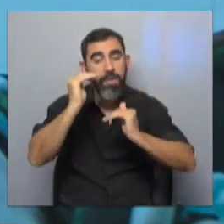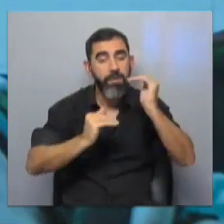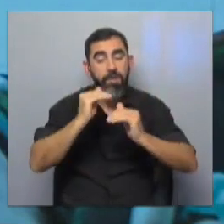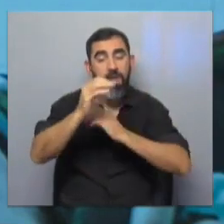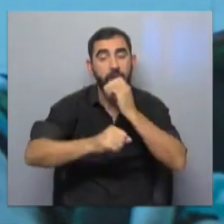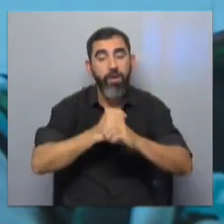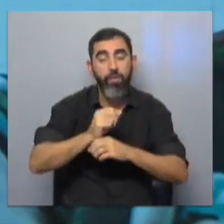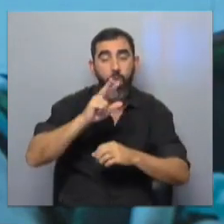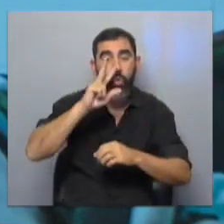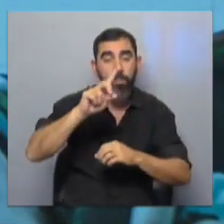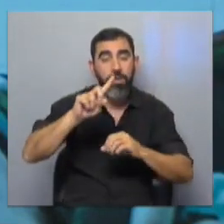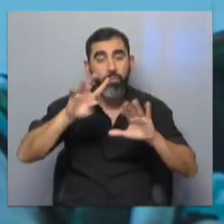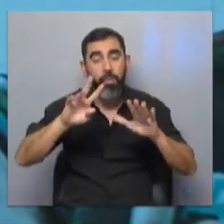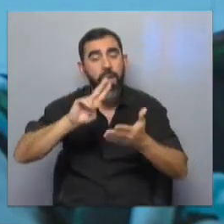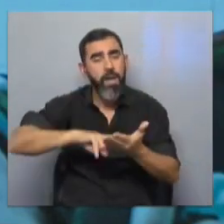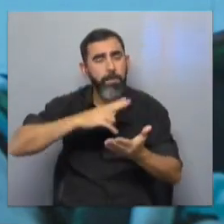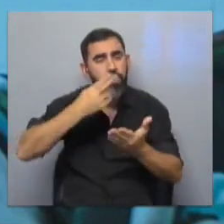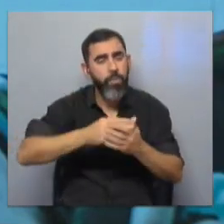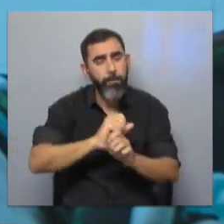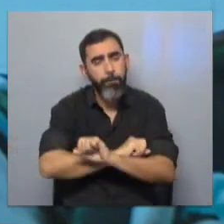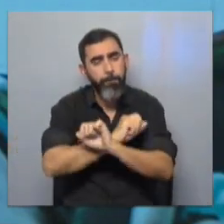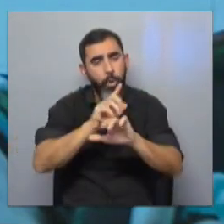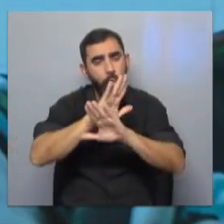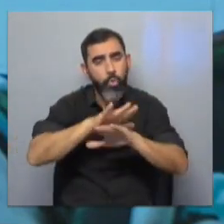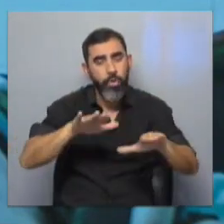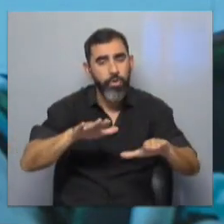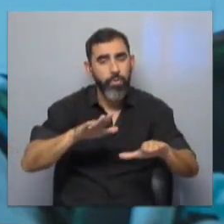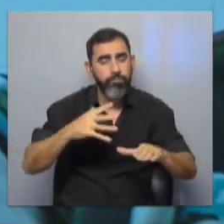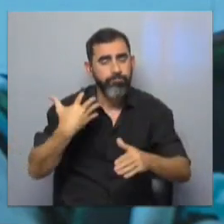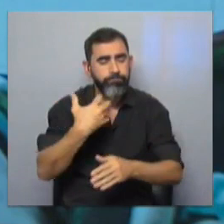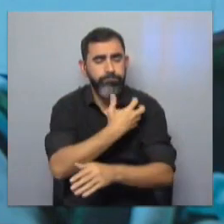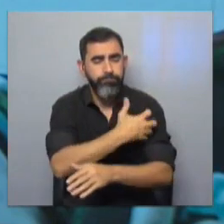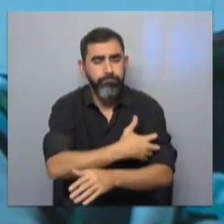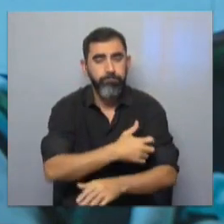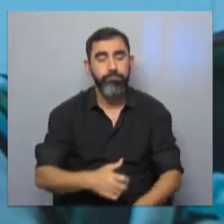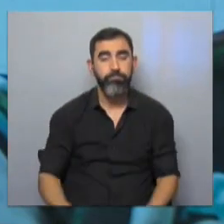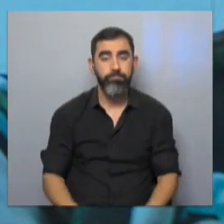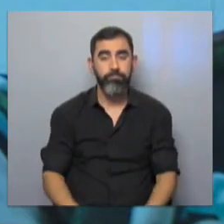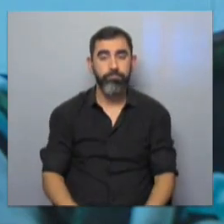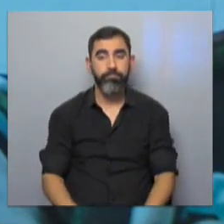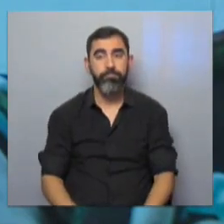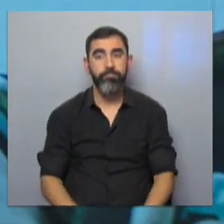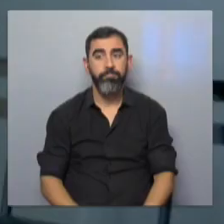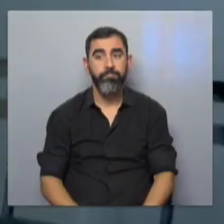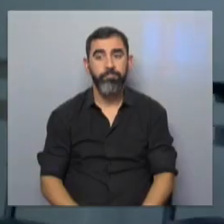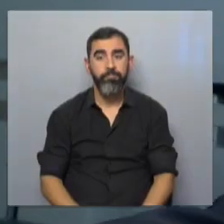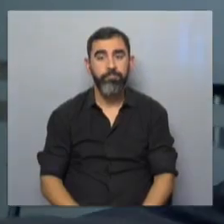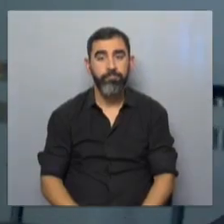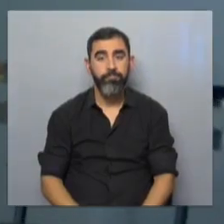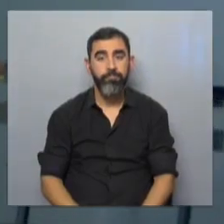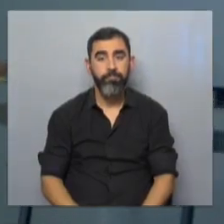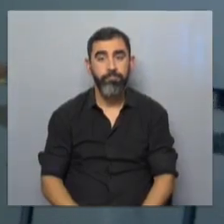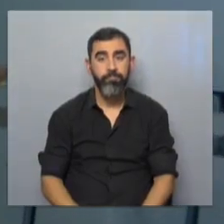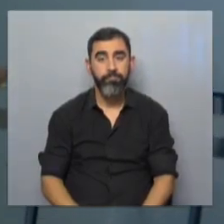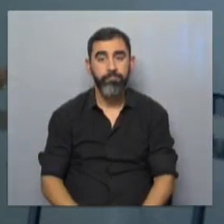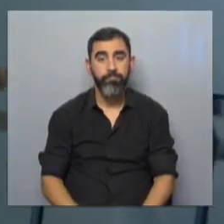año 2019. La repetición se acentuó entre los niños de quintiles con menores ingresos. La primera